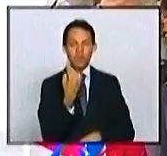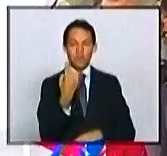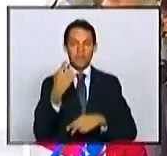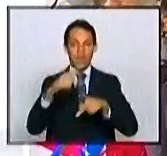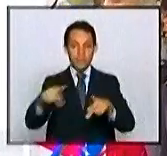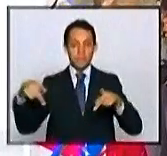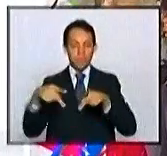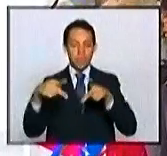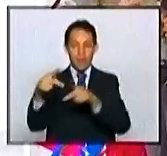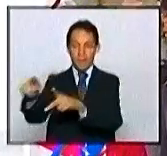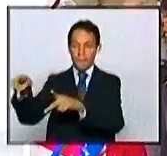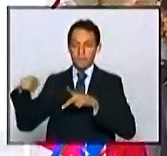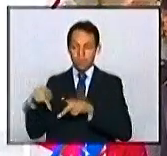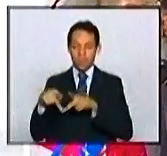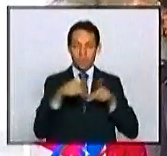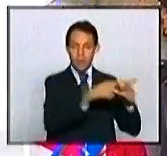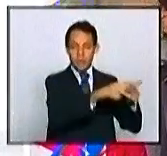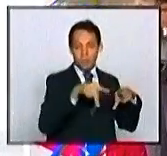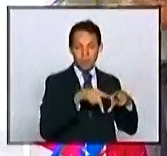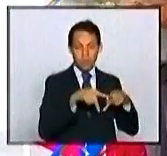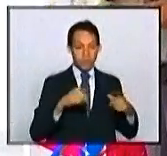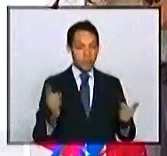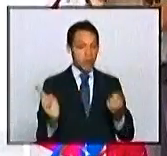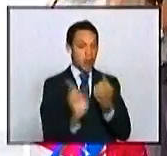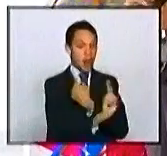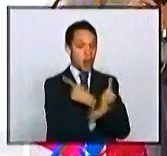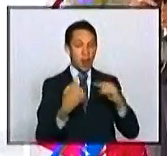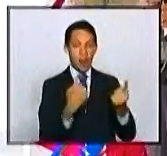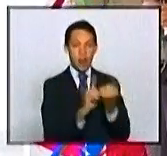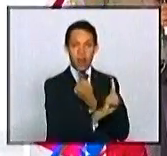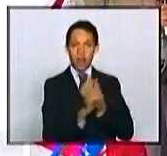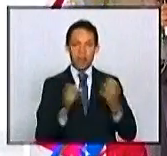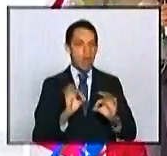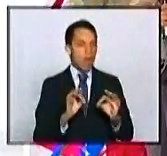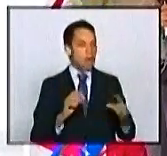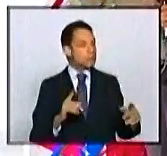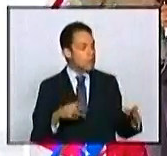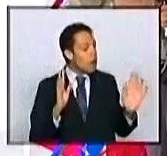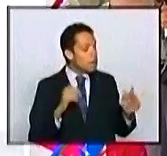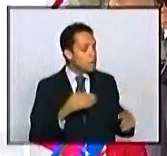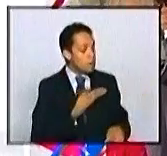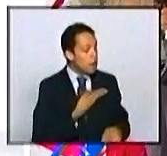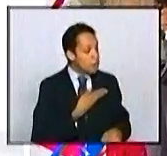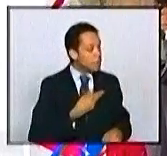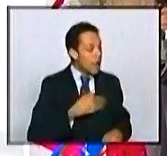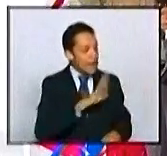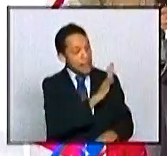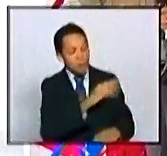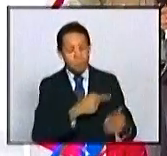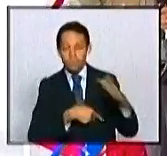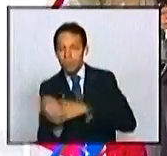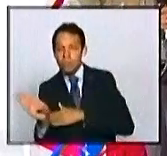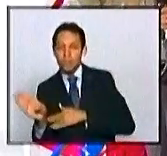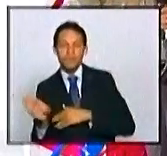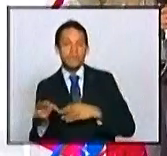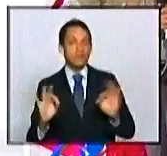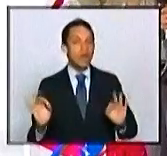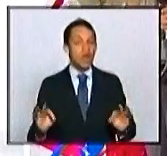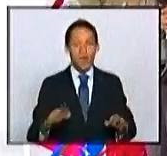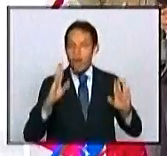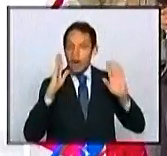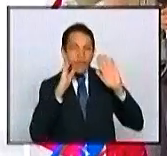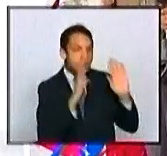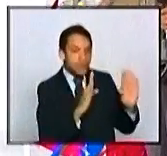familia ya no se encuentra por la dinámica también social que estamos viviendo, difícilmente se encuentran para almorzar y compartir los